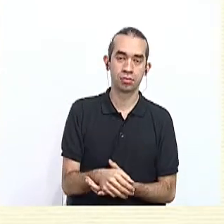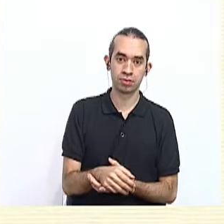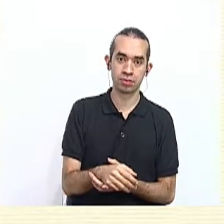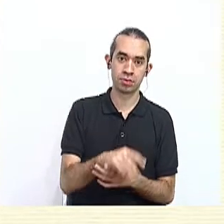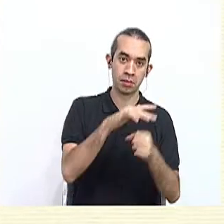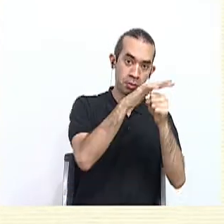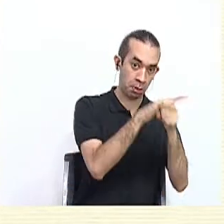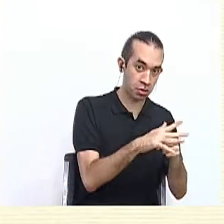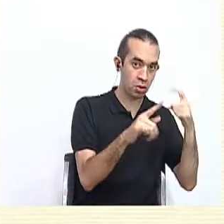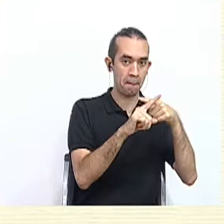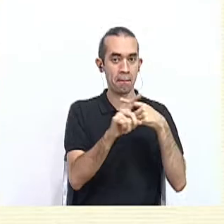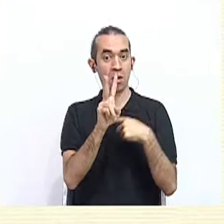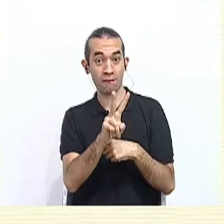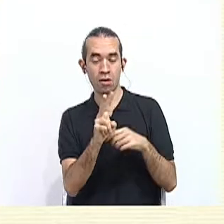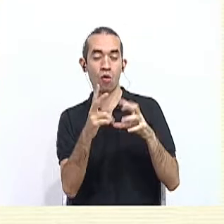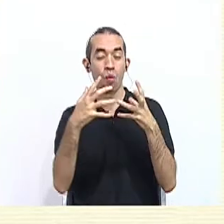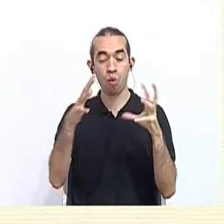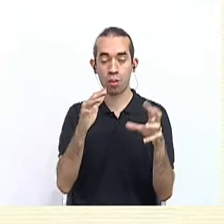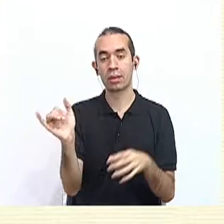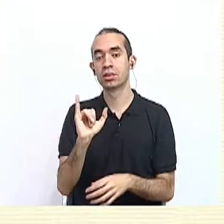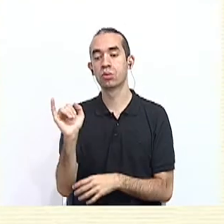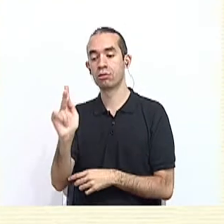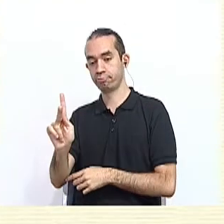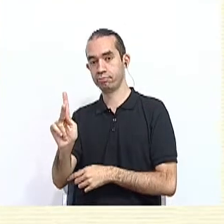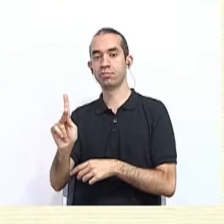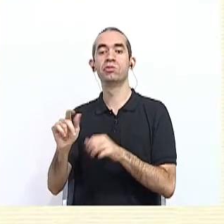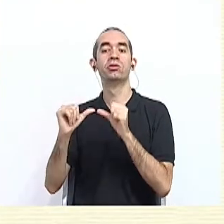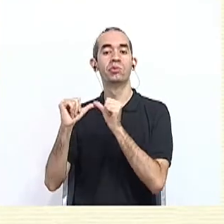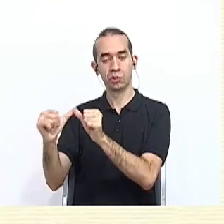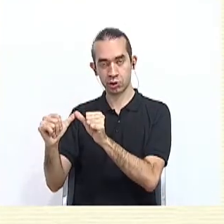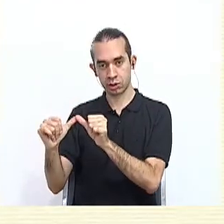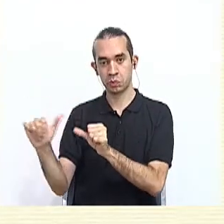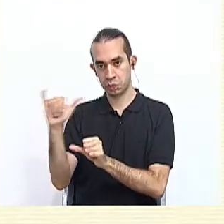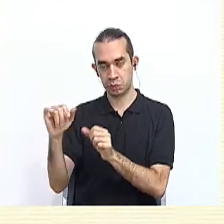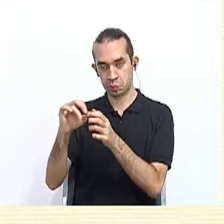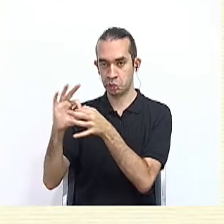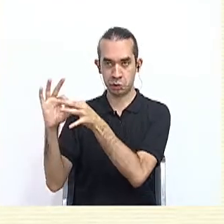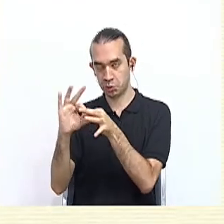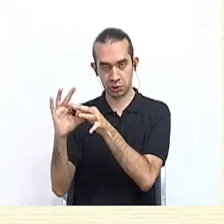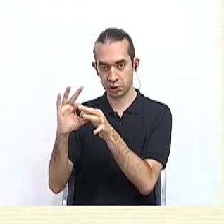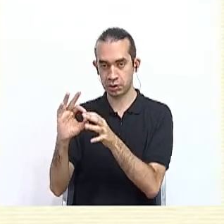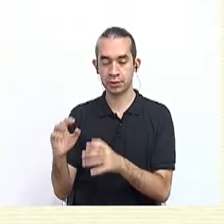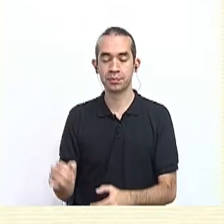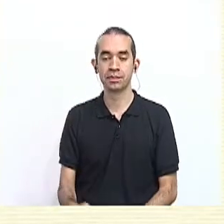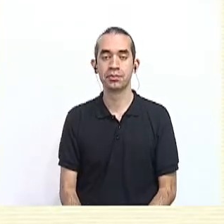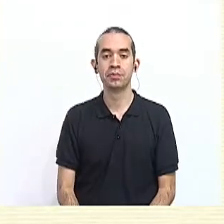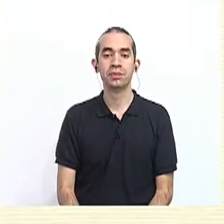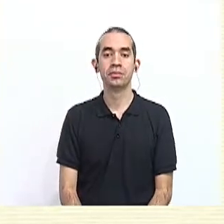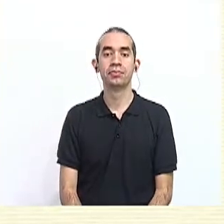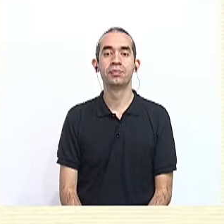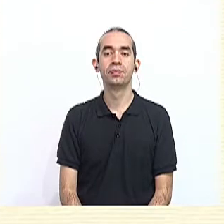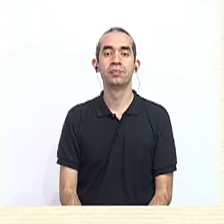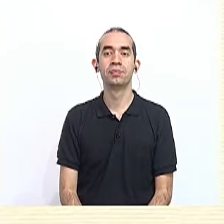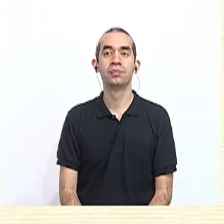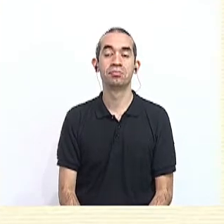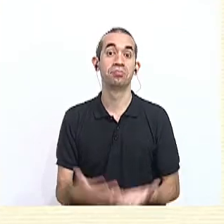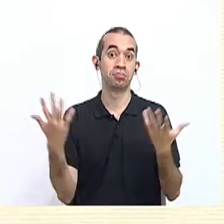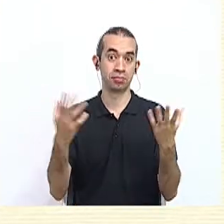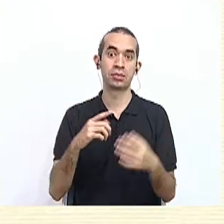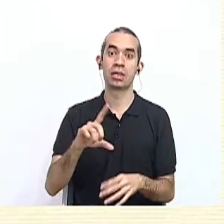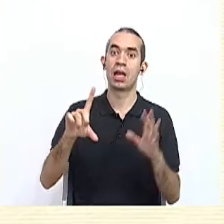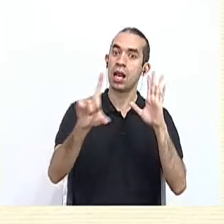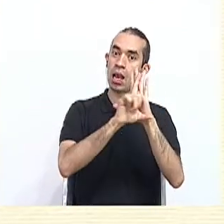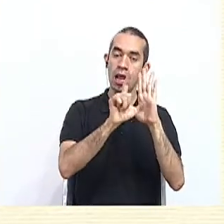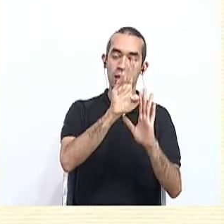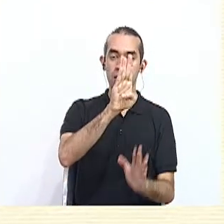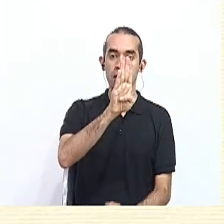por el volumen es igual a la constante de proporcionalidad K. Excelente. Por lo general, la ley de Boyle se